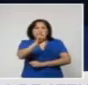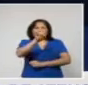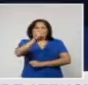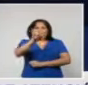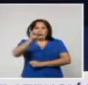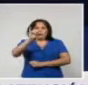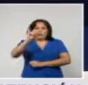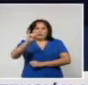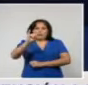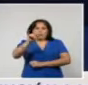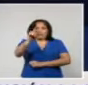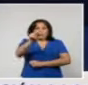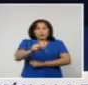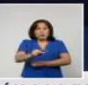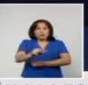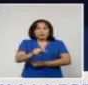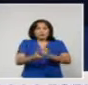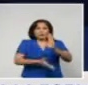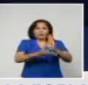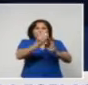2.396 pacientes